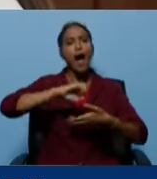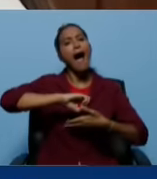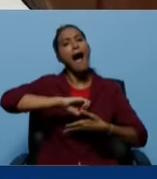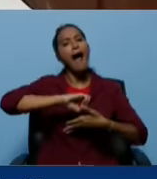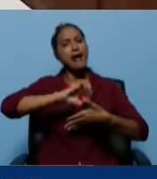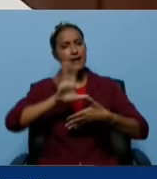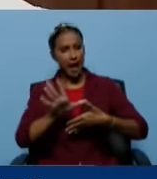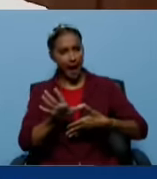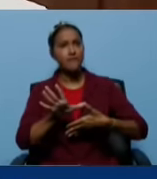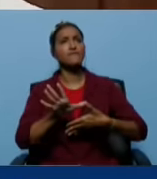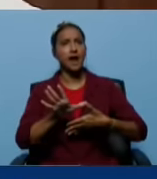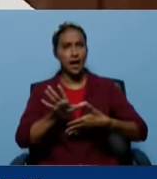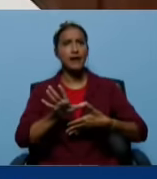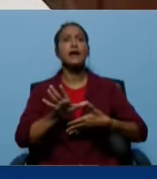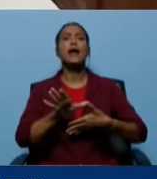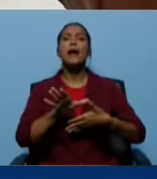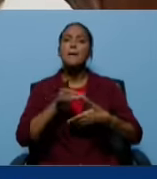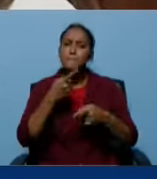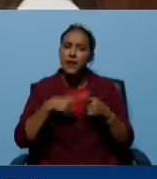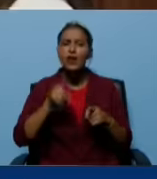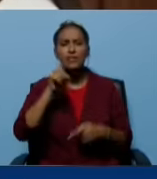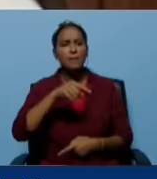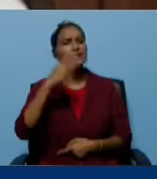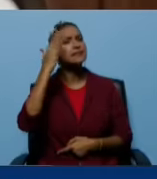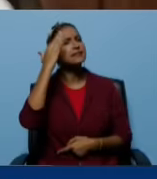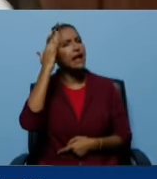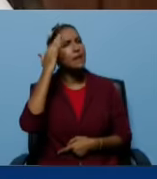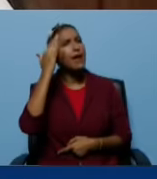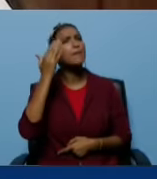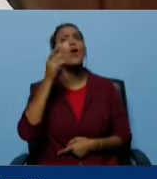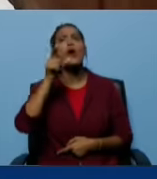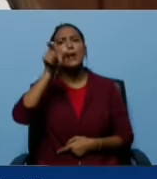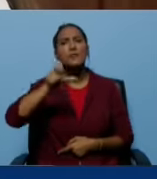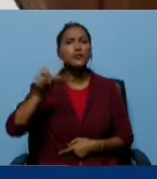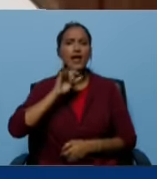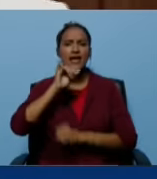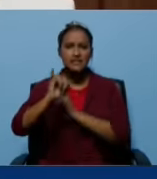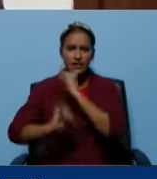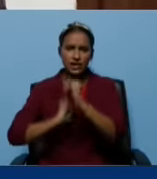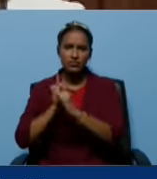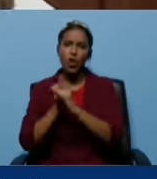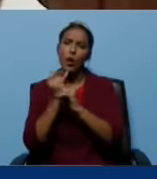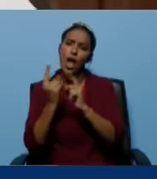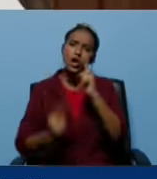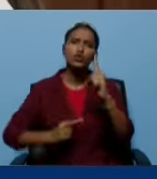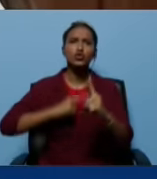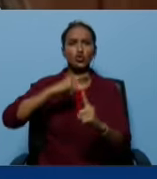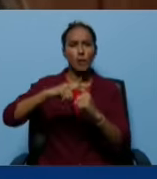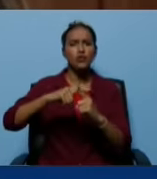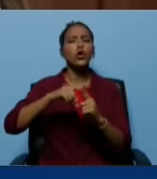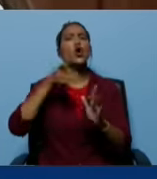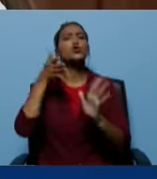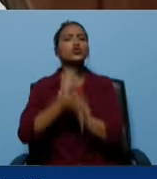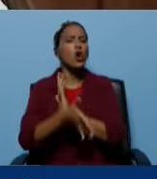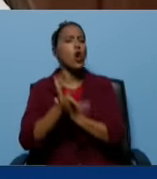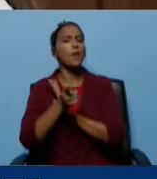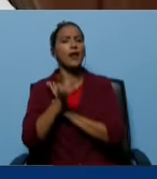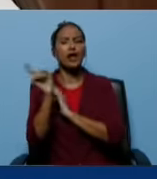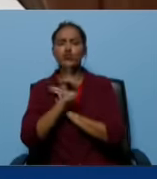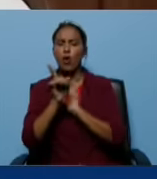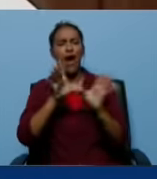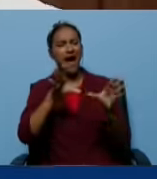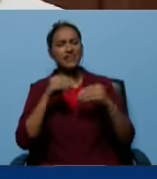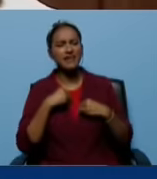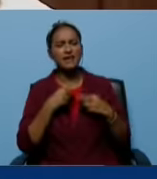por el Consejo Nacional Electoral, pero recordemos también hay voces internacionales que se han sumado a esa narrativa de desconocimiento de lo que han sido